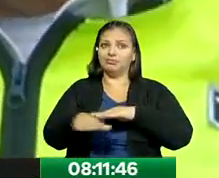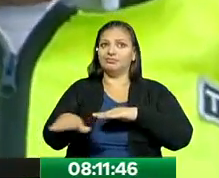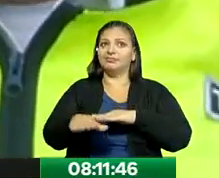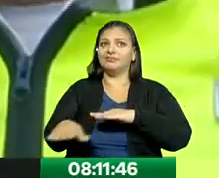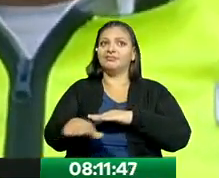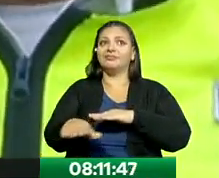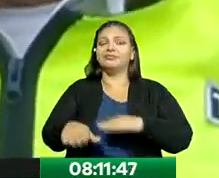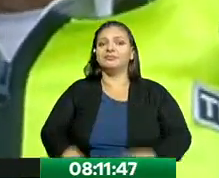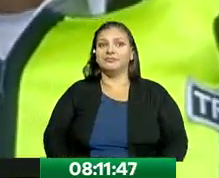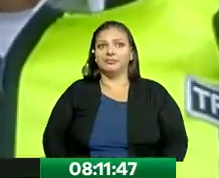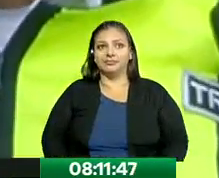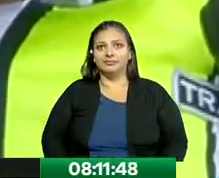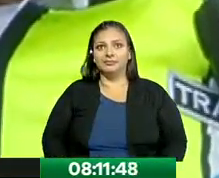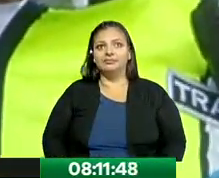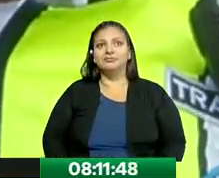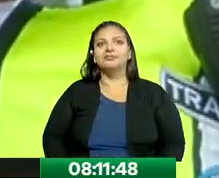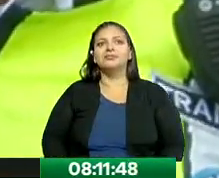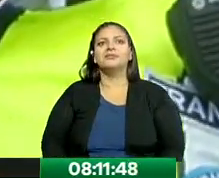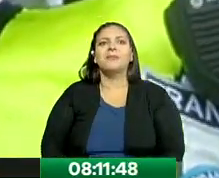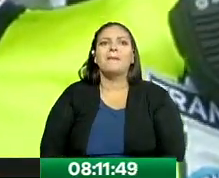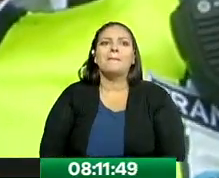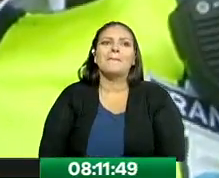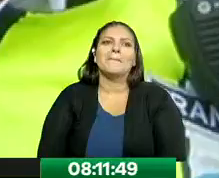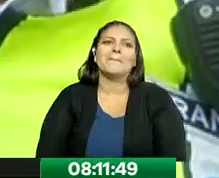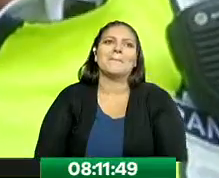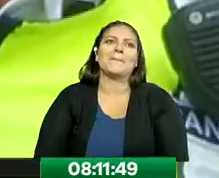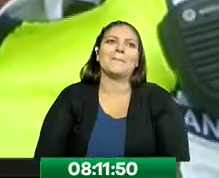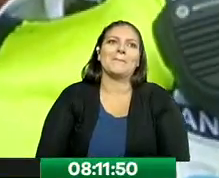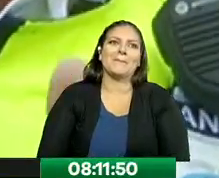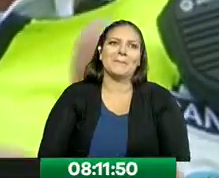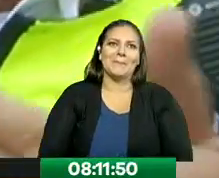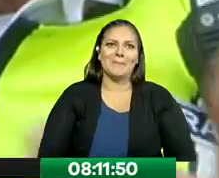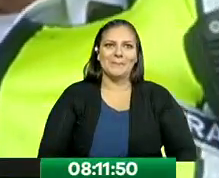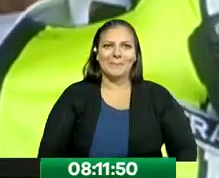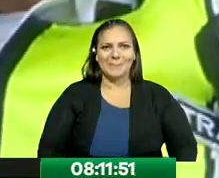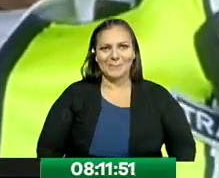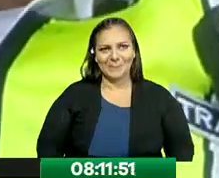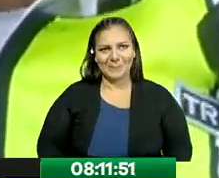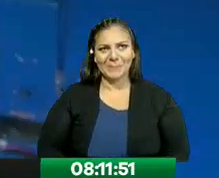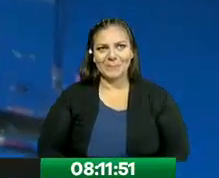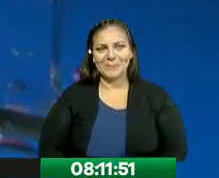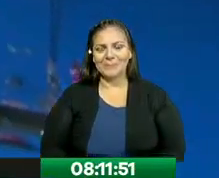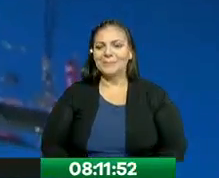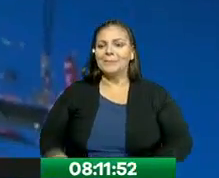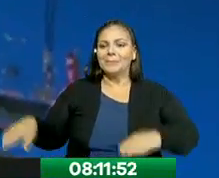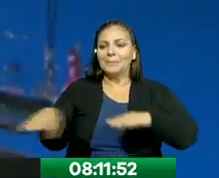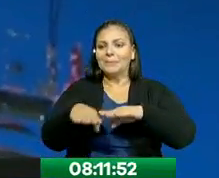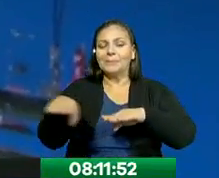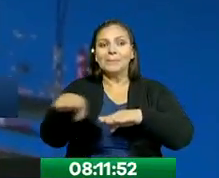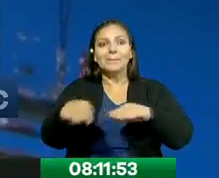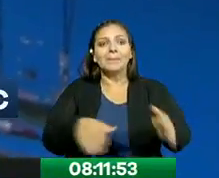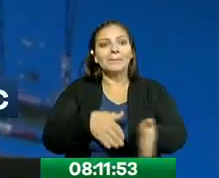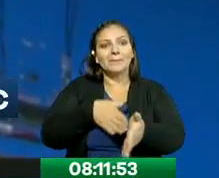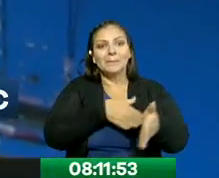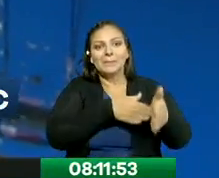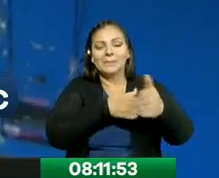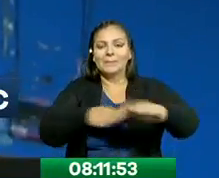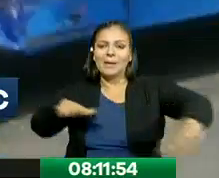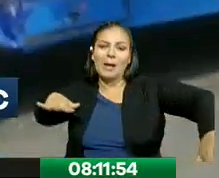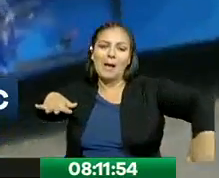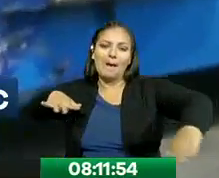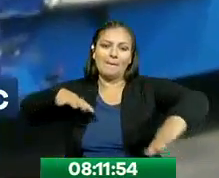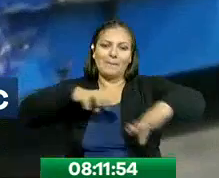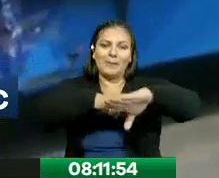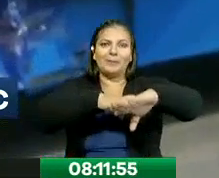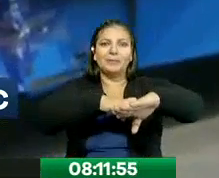un giro en un brusco y no alcanza a la maniobra y pasa un alimentador de la metrovía y se engancha